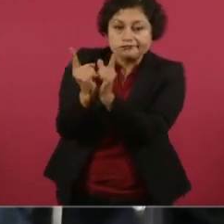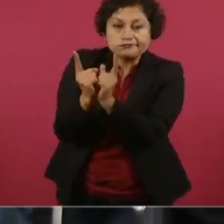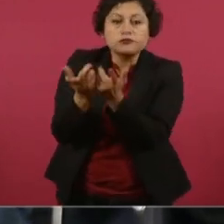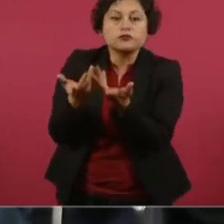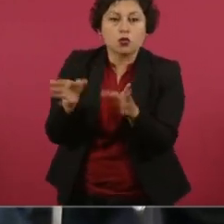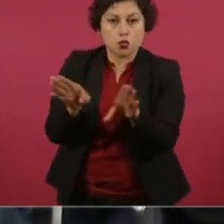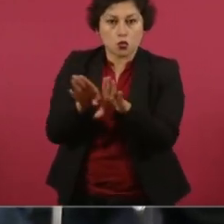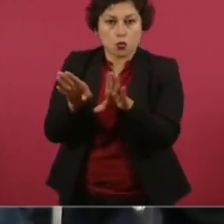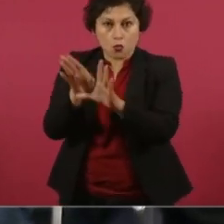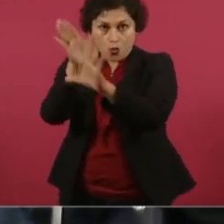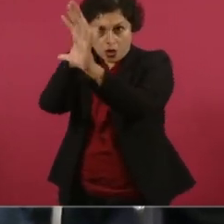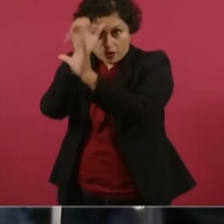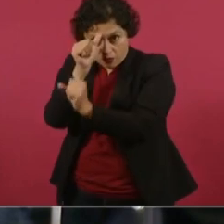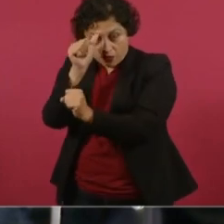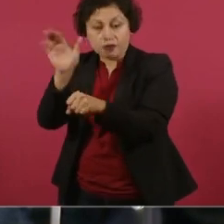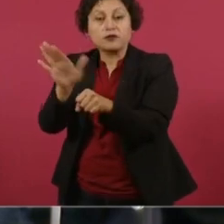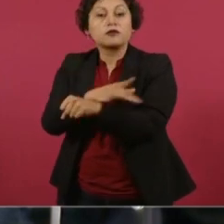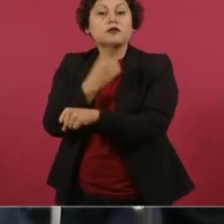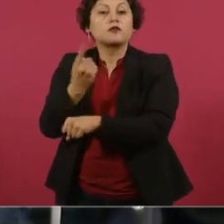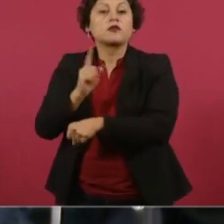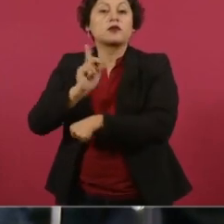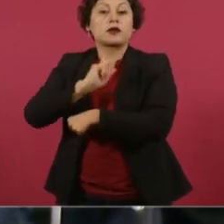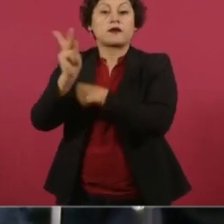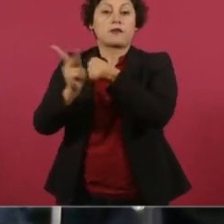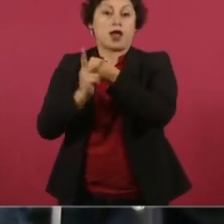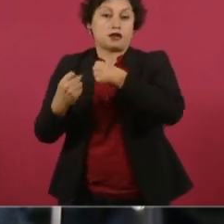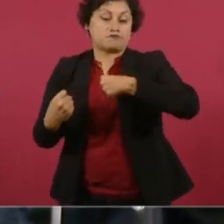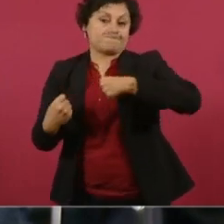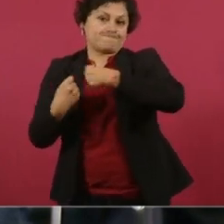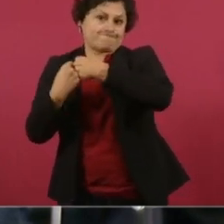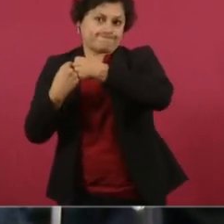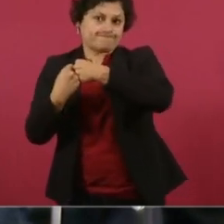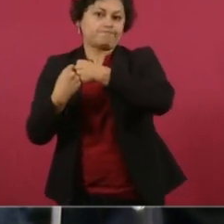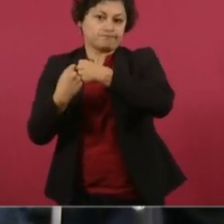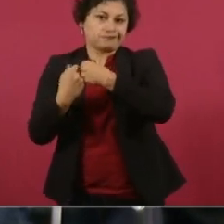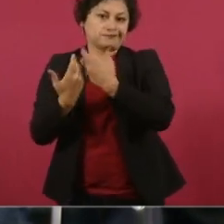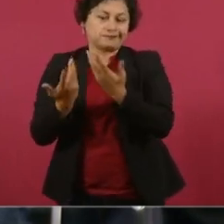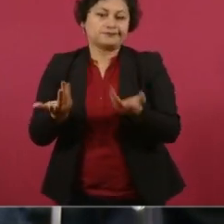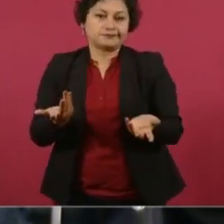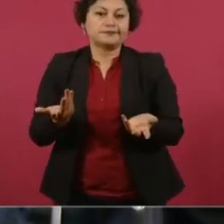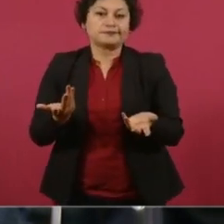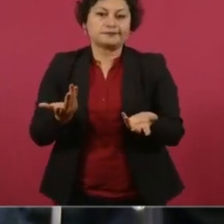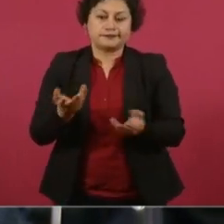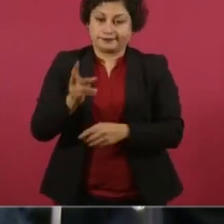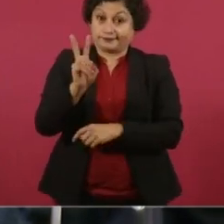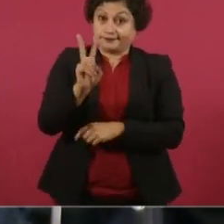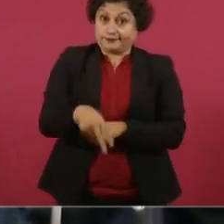trata de uno de los países que están antes de México y que